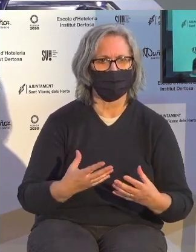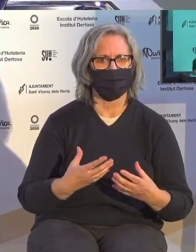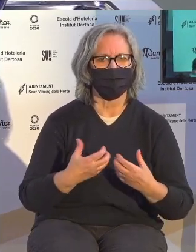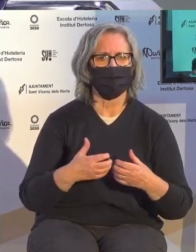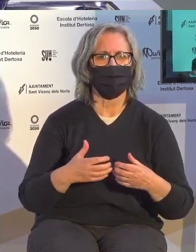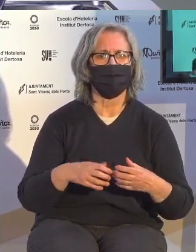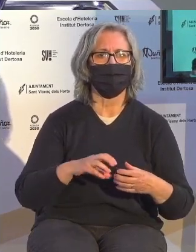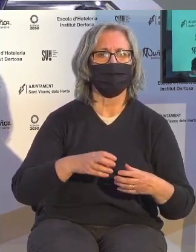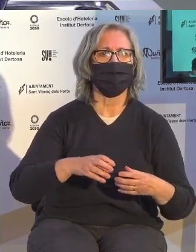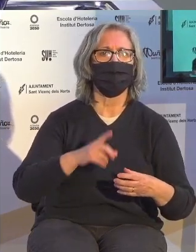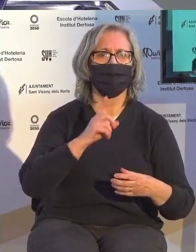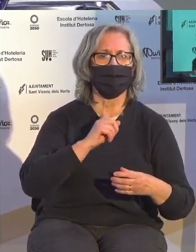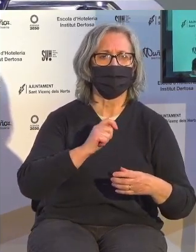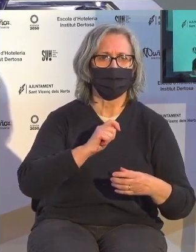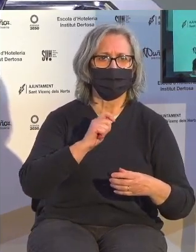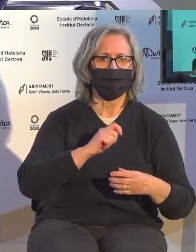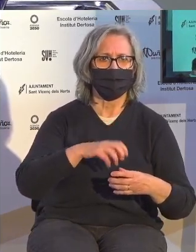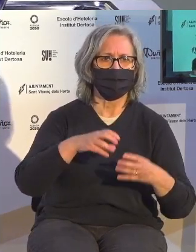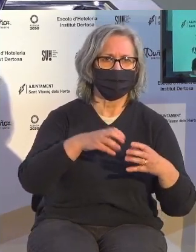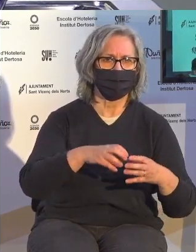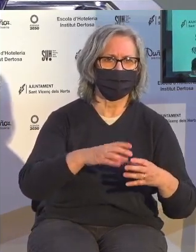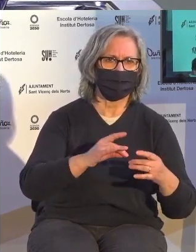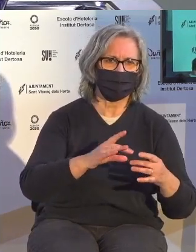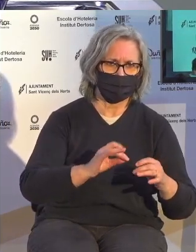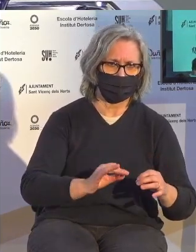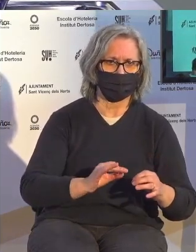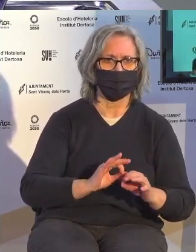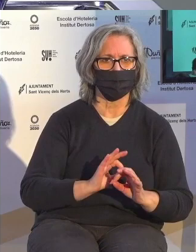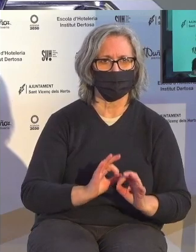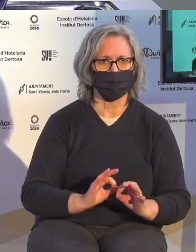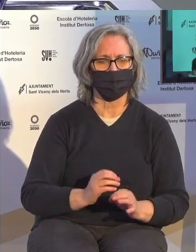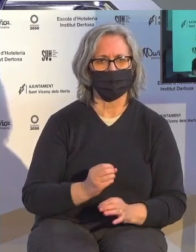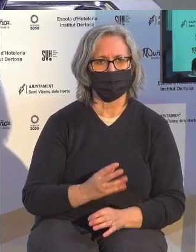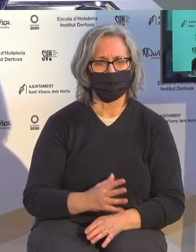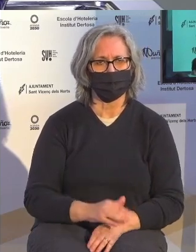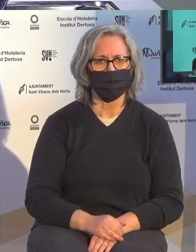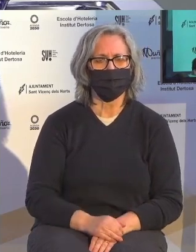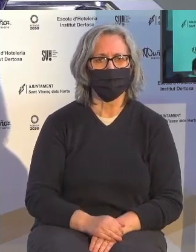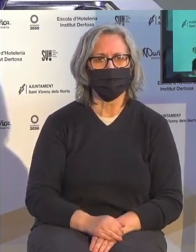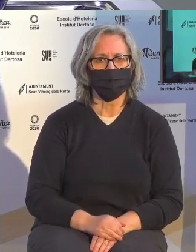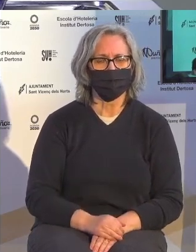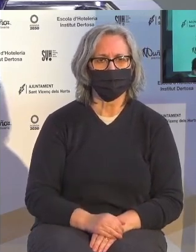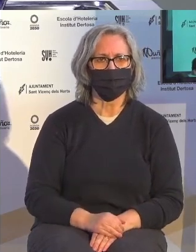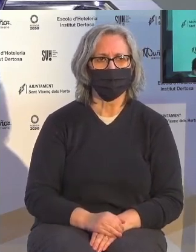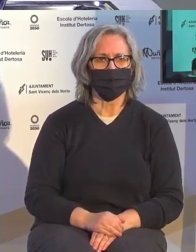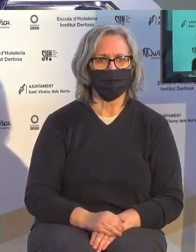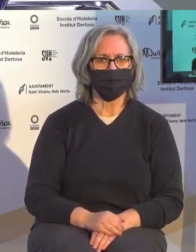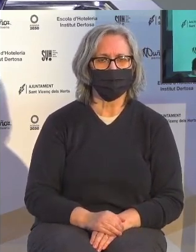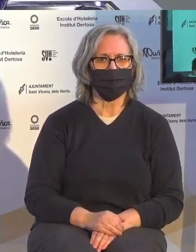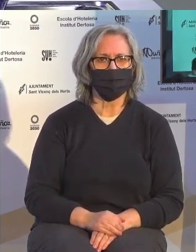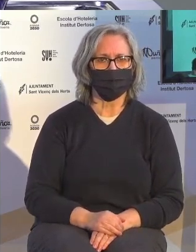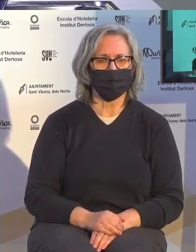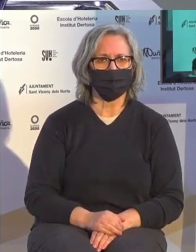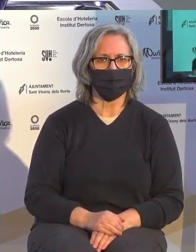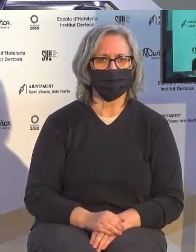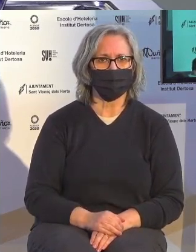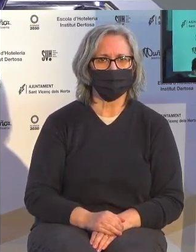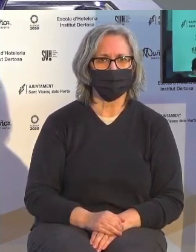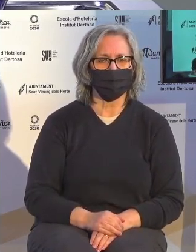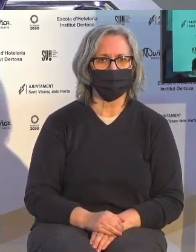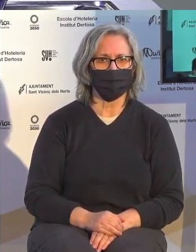perfecta en tampones a poner la máquina funcional 510 veces durante el servicio